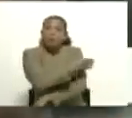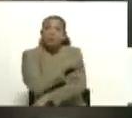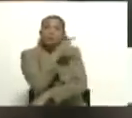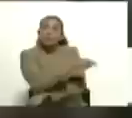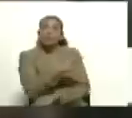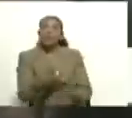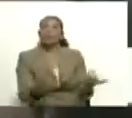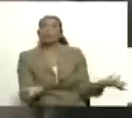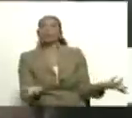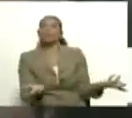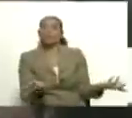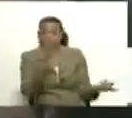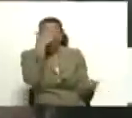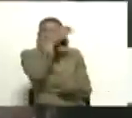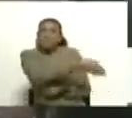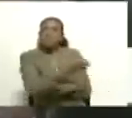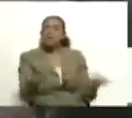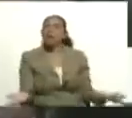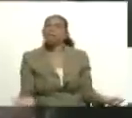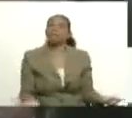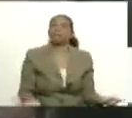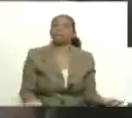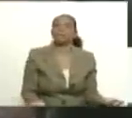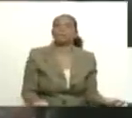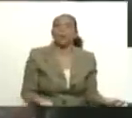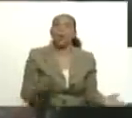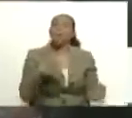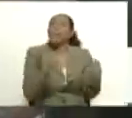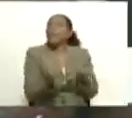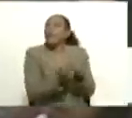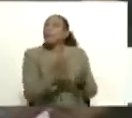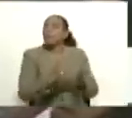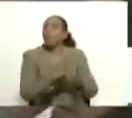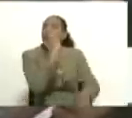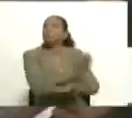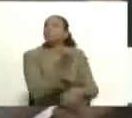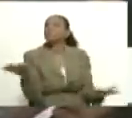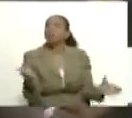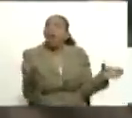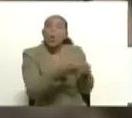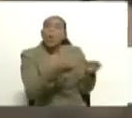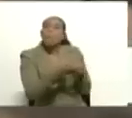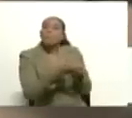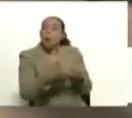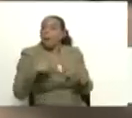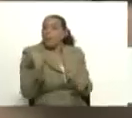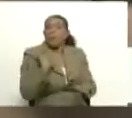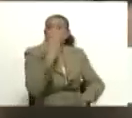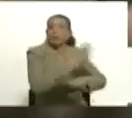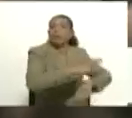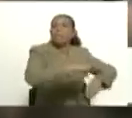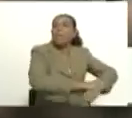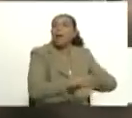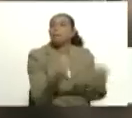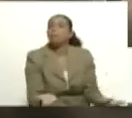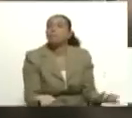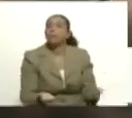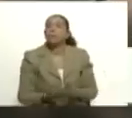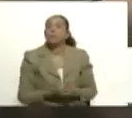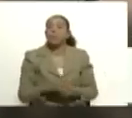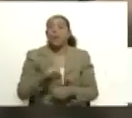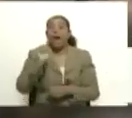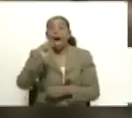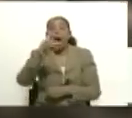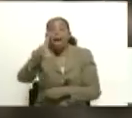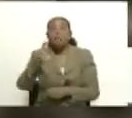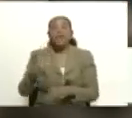tanto daño le han hecho al país. Y esto lo digo yo en nombre de todos los partidos de la Alianza Democrática